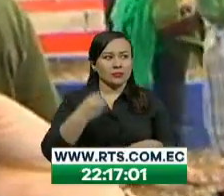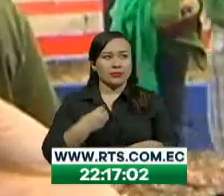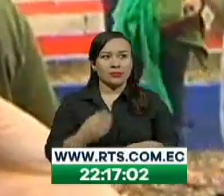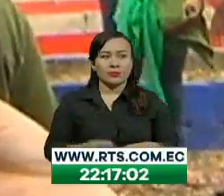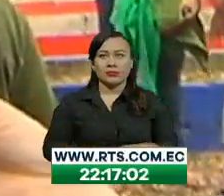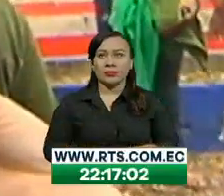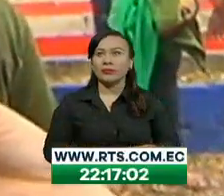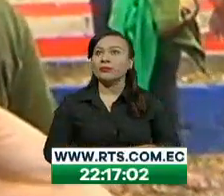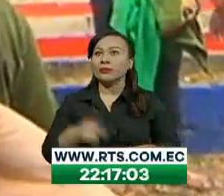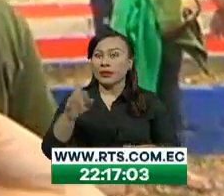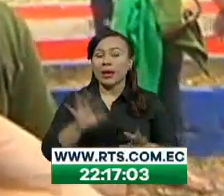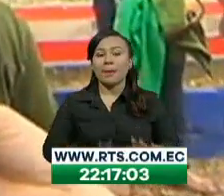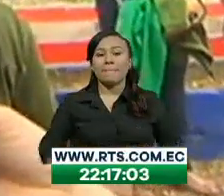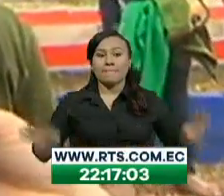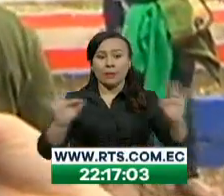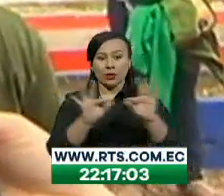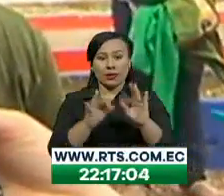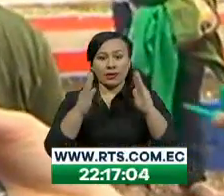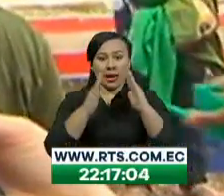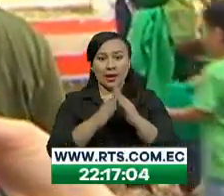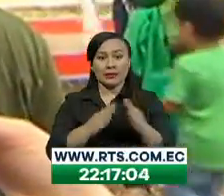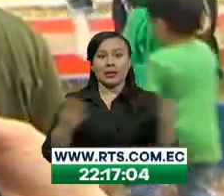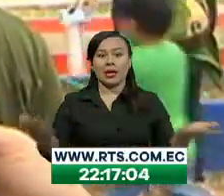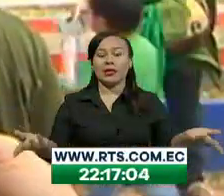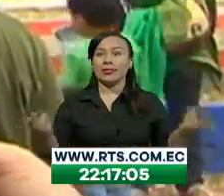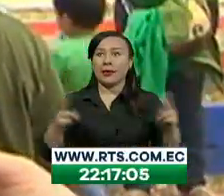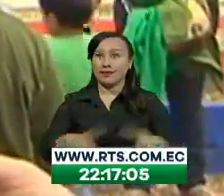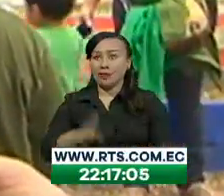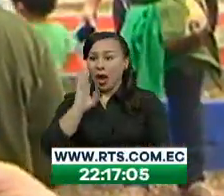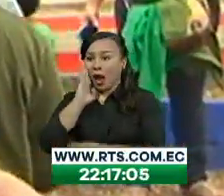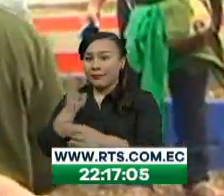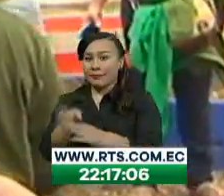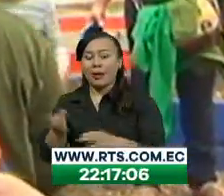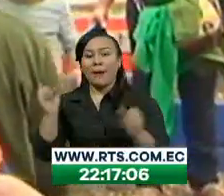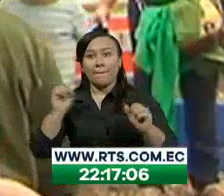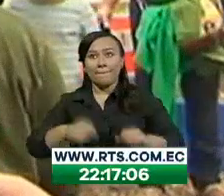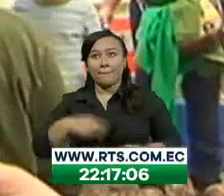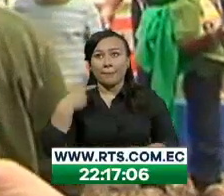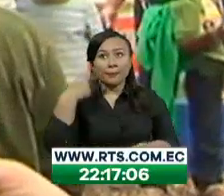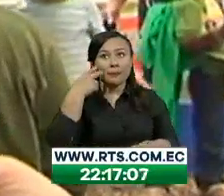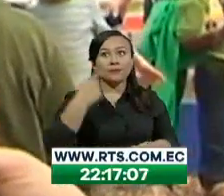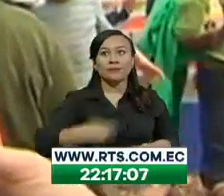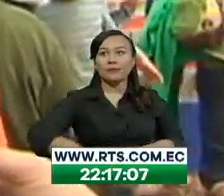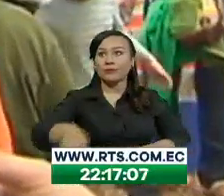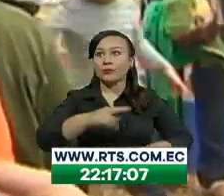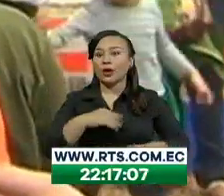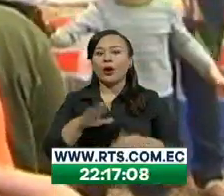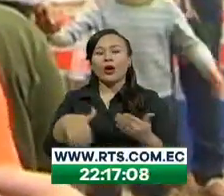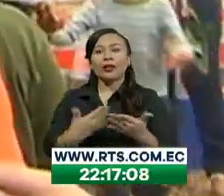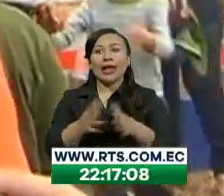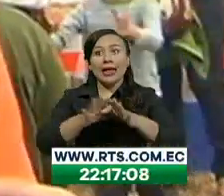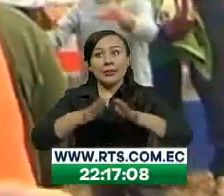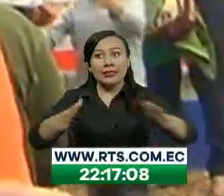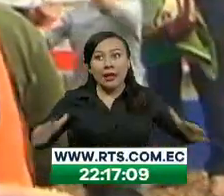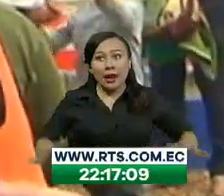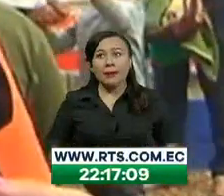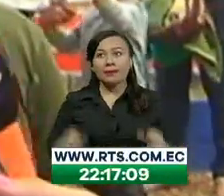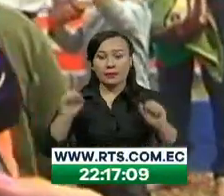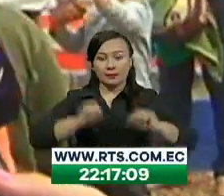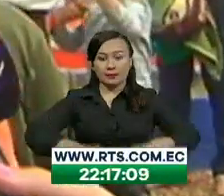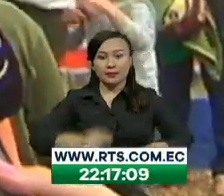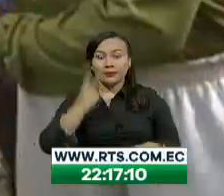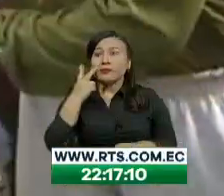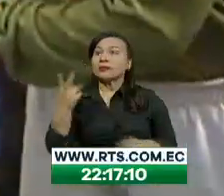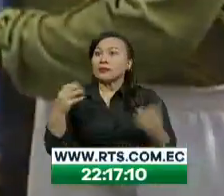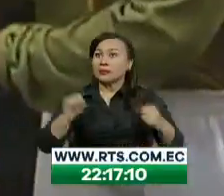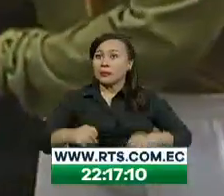es importante dentro de la casa, y la inclusión es importante en casa, para que por eso nosotros los preparamos acá. Todas las terapias van como que